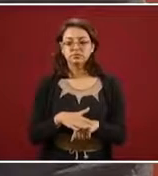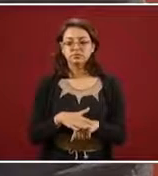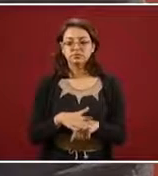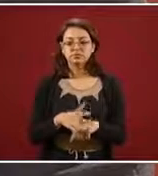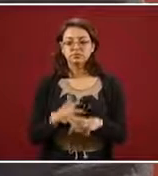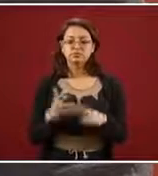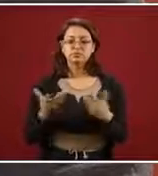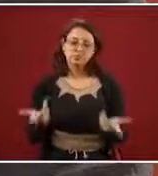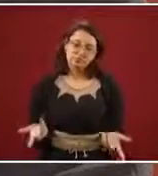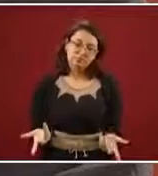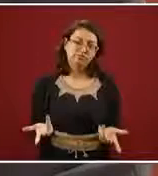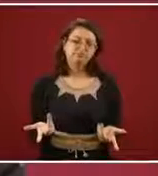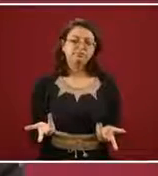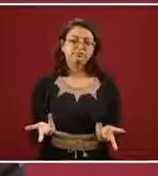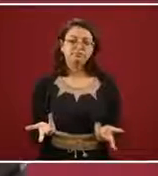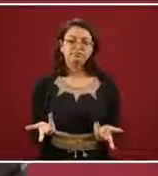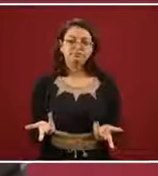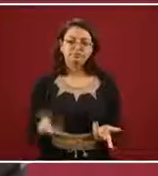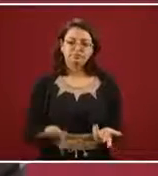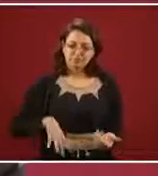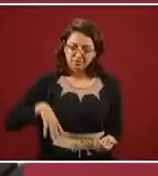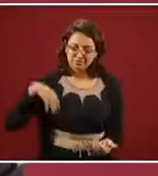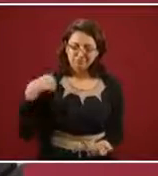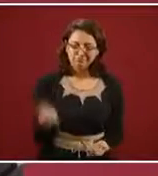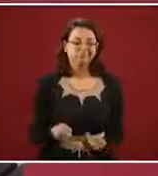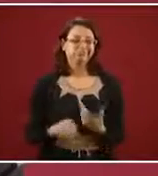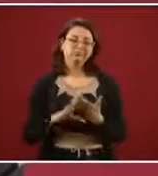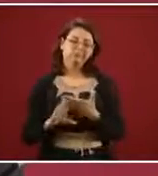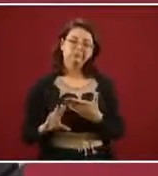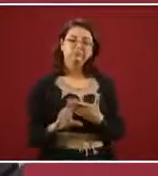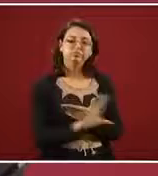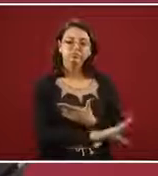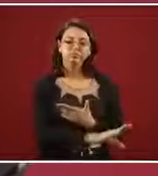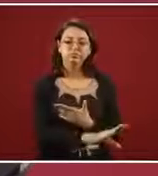pues no se excedan.